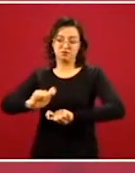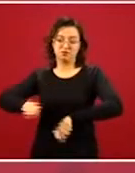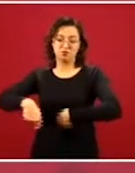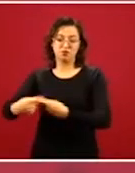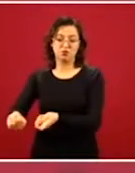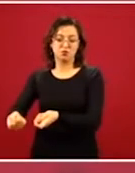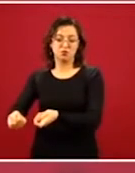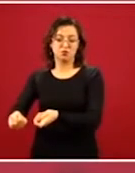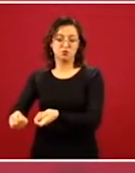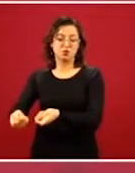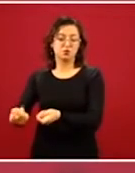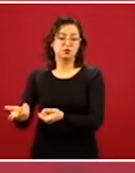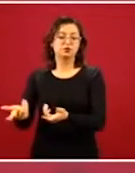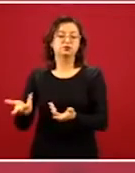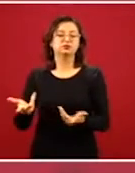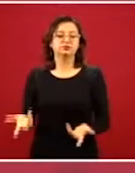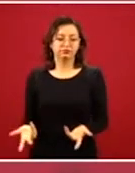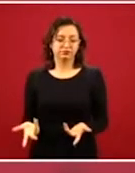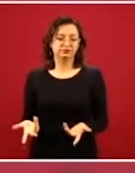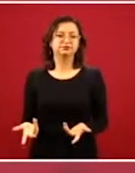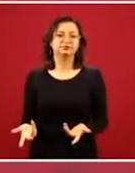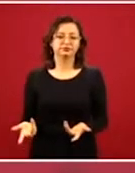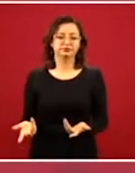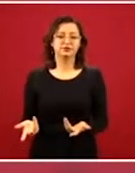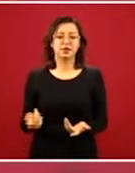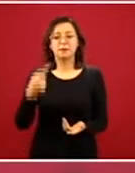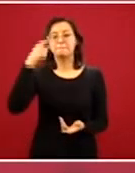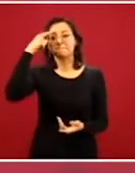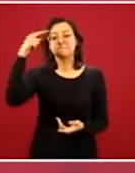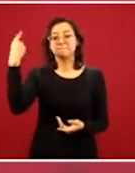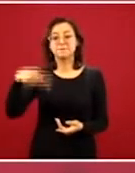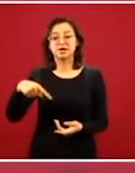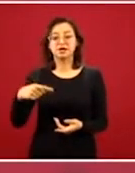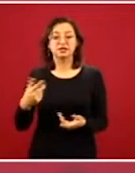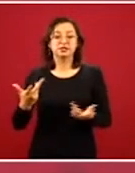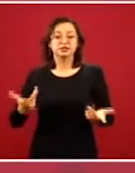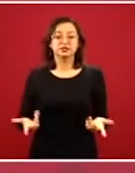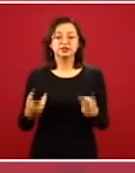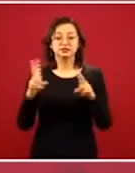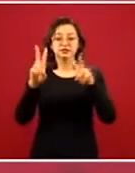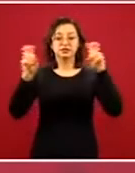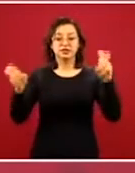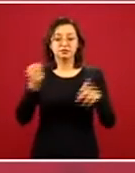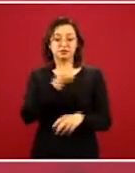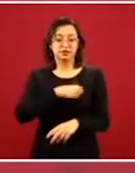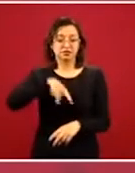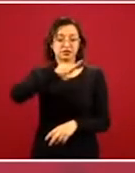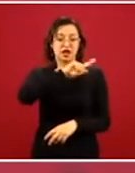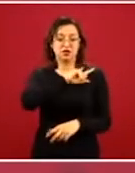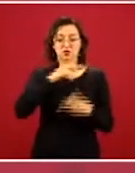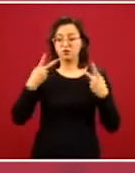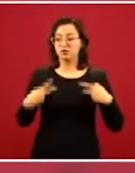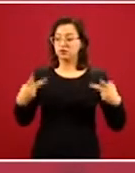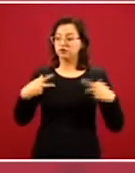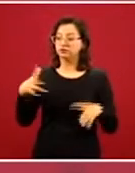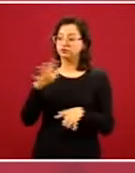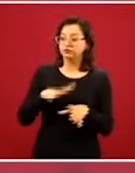para manejar lo relacionado con la salud, con la seguridad social,